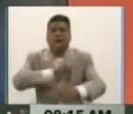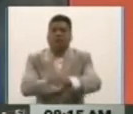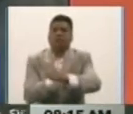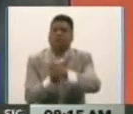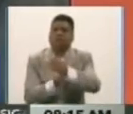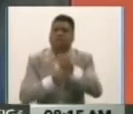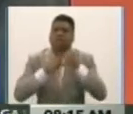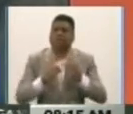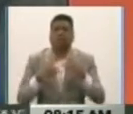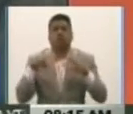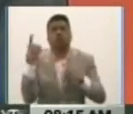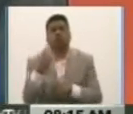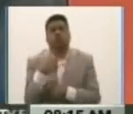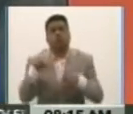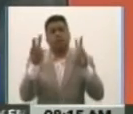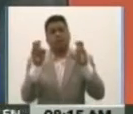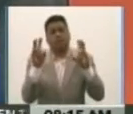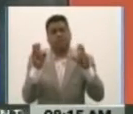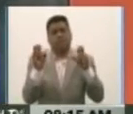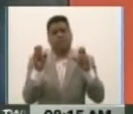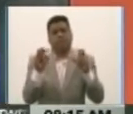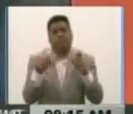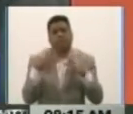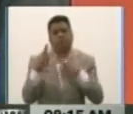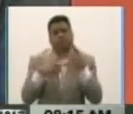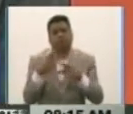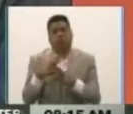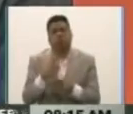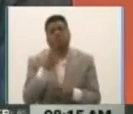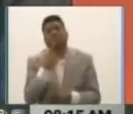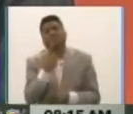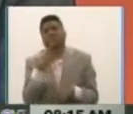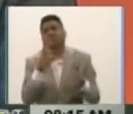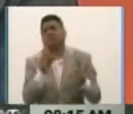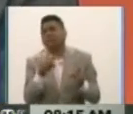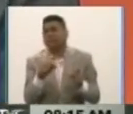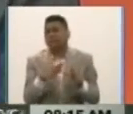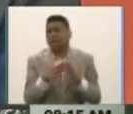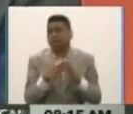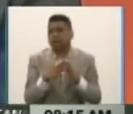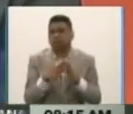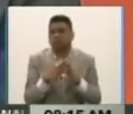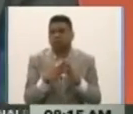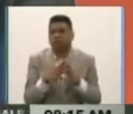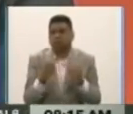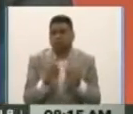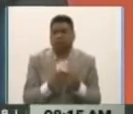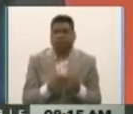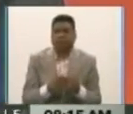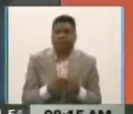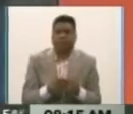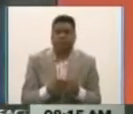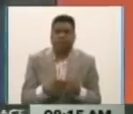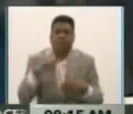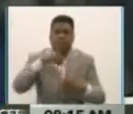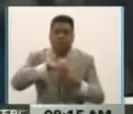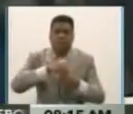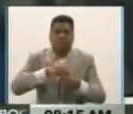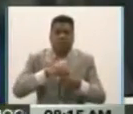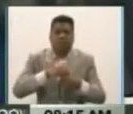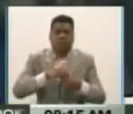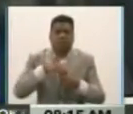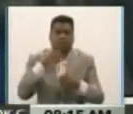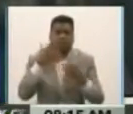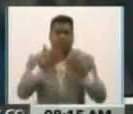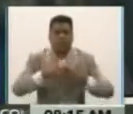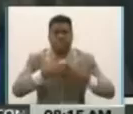solamente en el tema de la producción, sino también para el sector, que puedan tributar para el sector estando dentro de la compañía. ¿Cuándo se puede